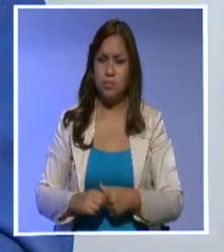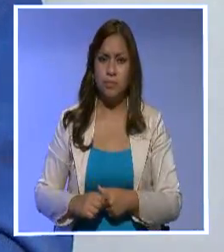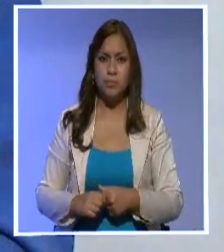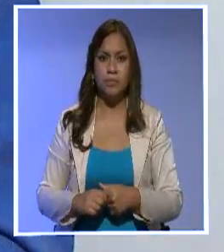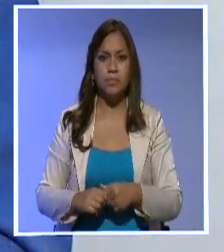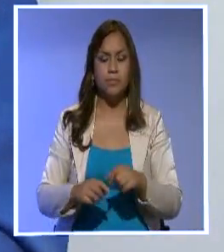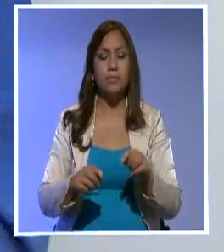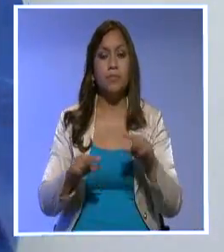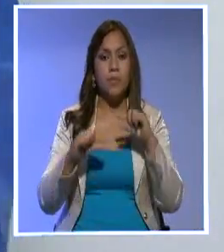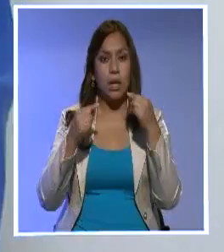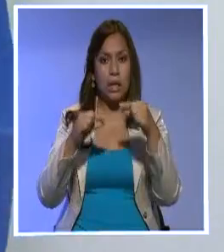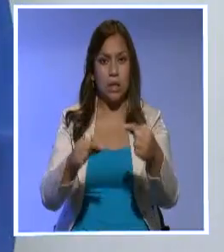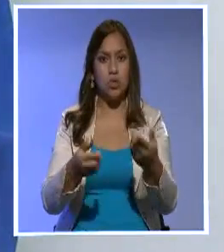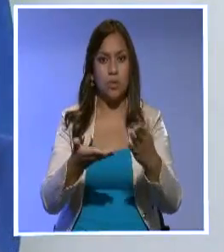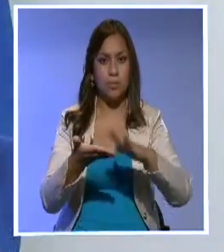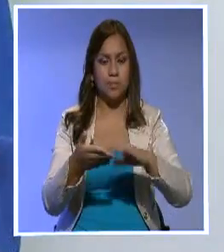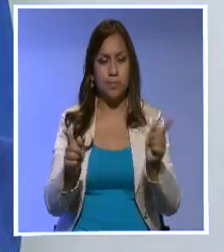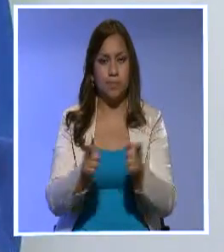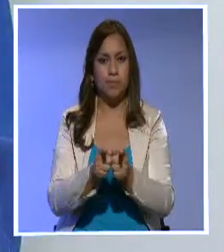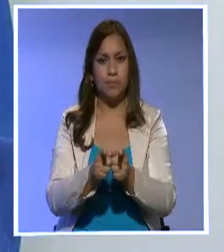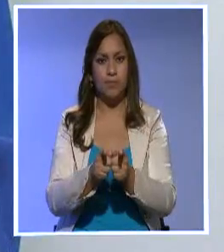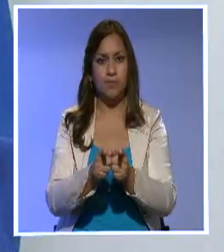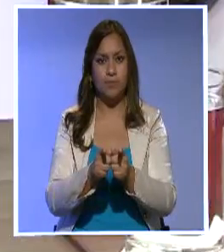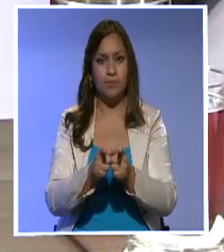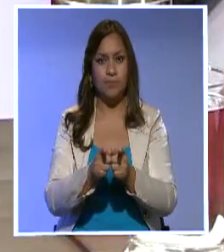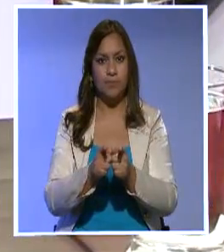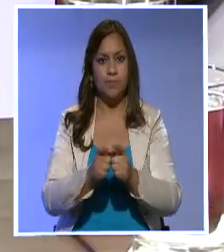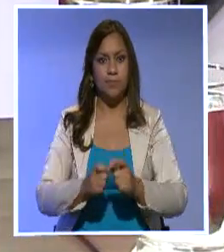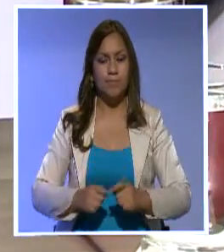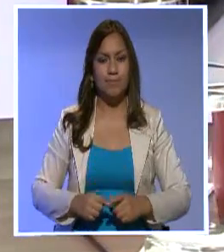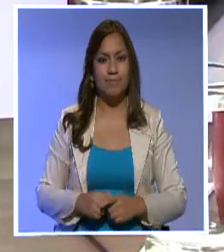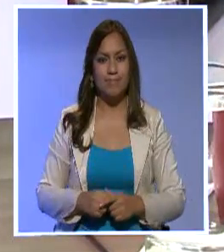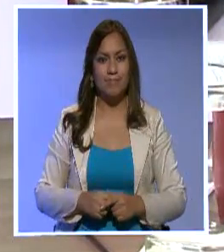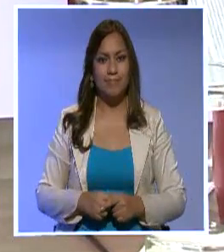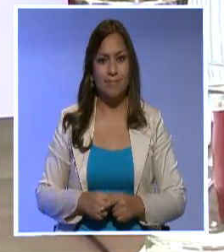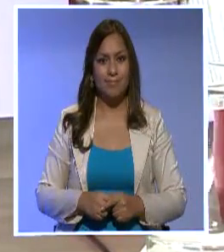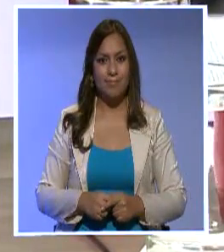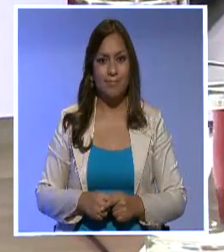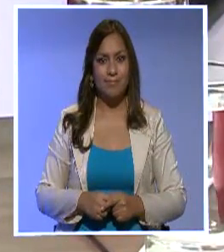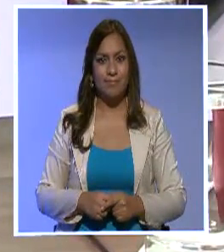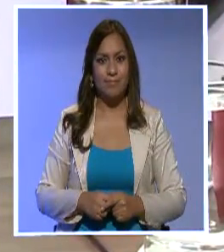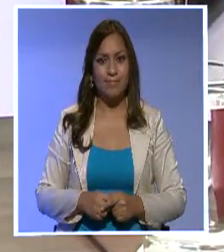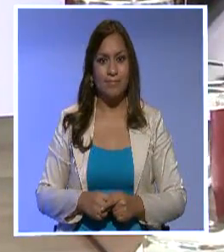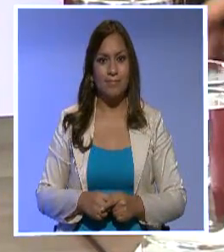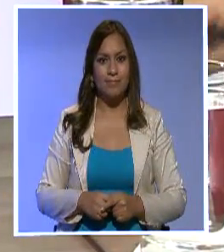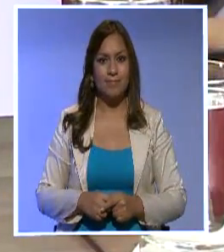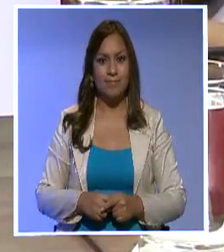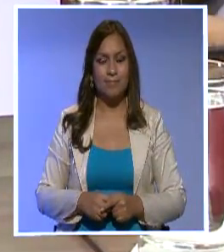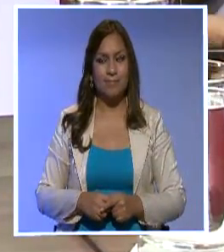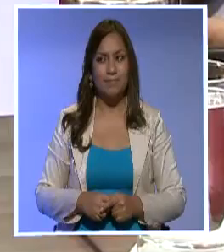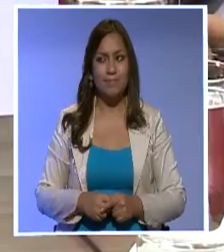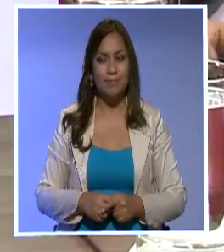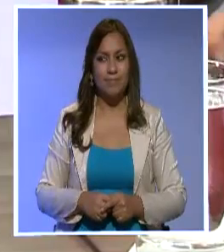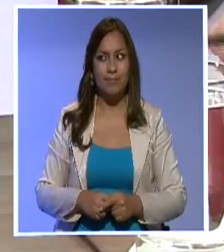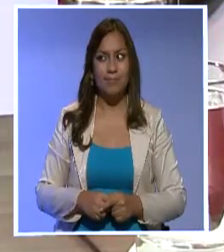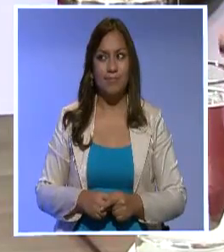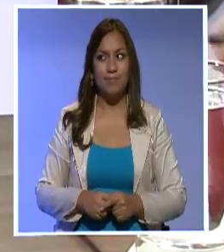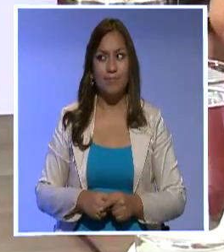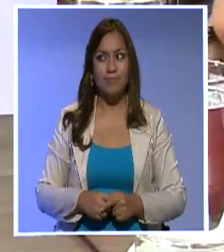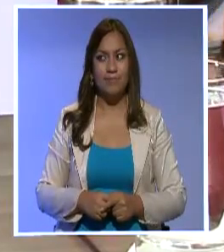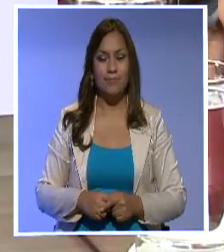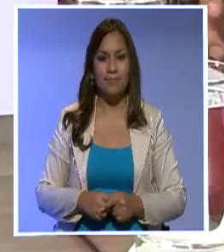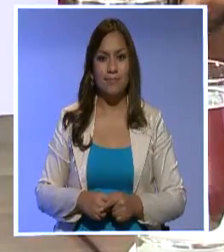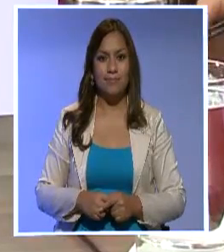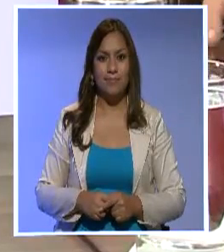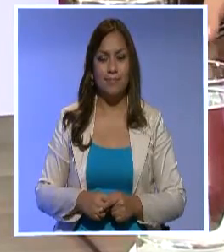entonces si tragamos un resumen equipo por favor yo pues ya ni más y ramón y sin ameno con chicas nakai tota manta kick impago así manche amo con